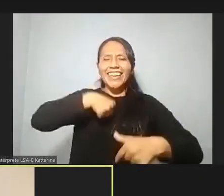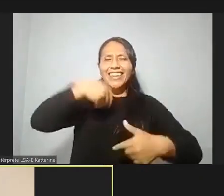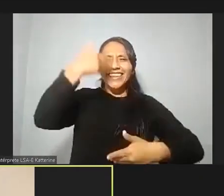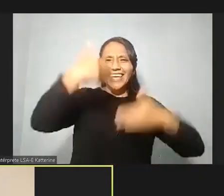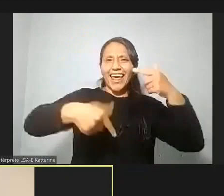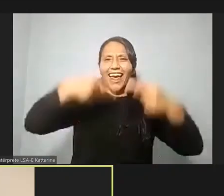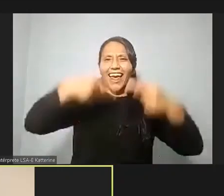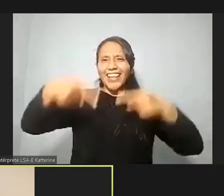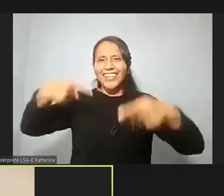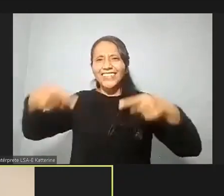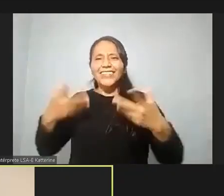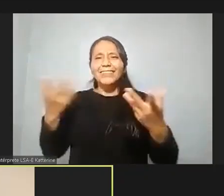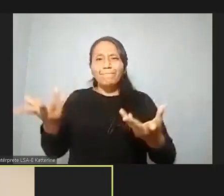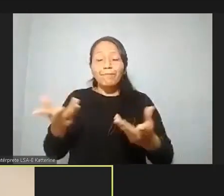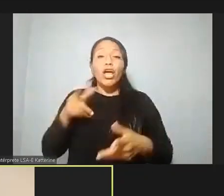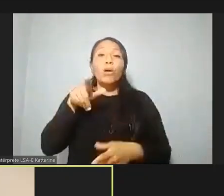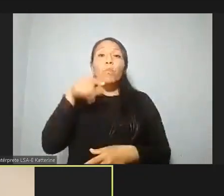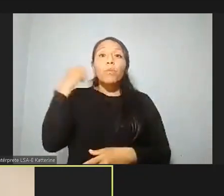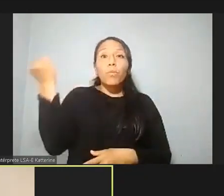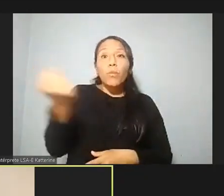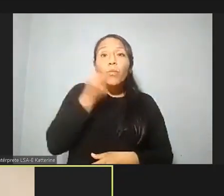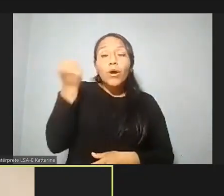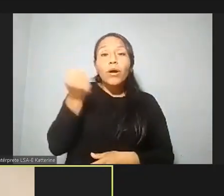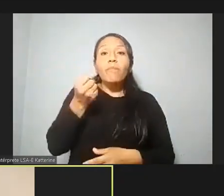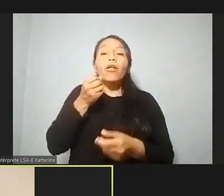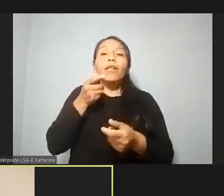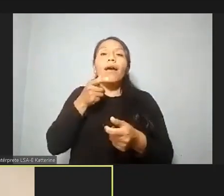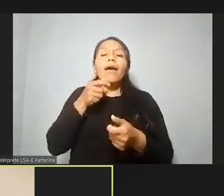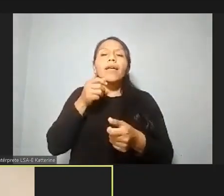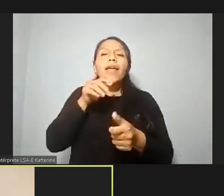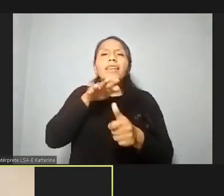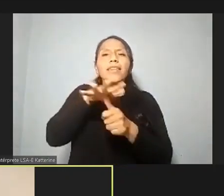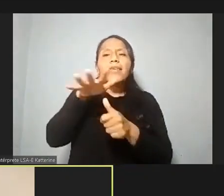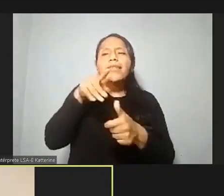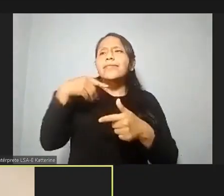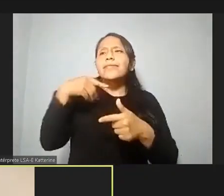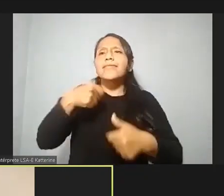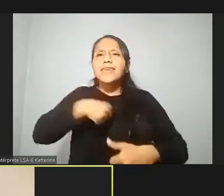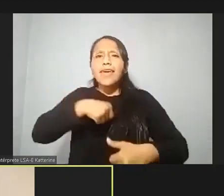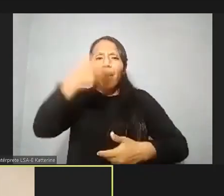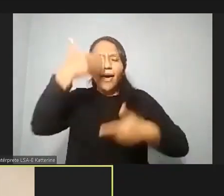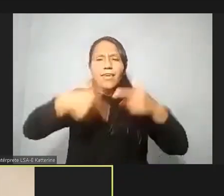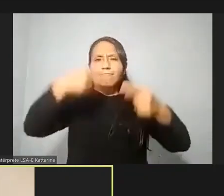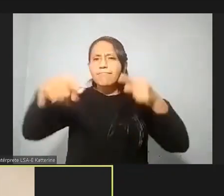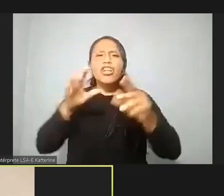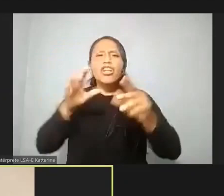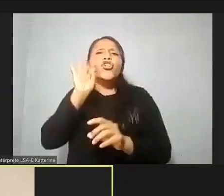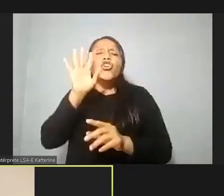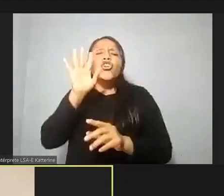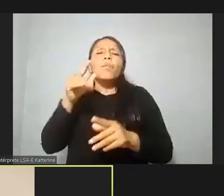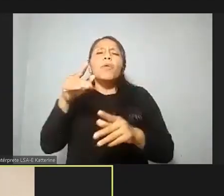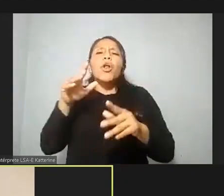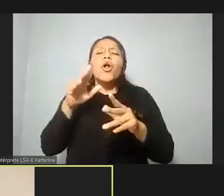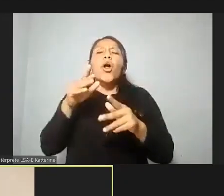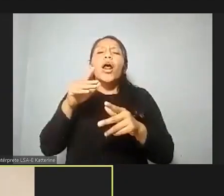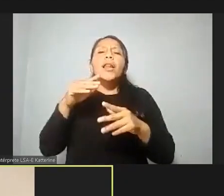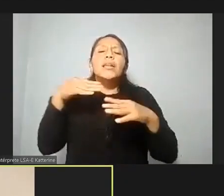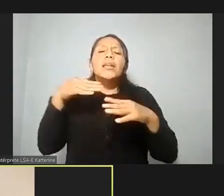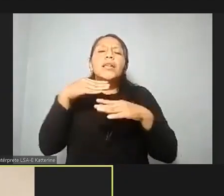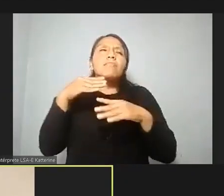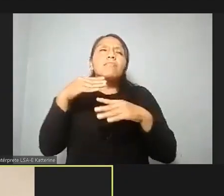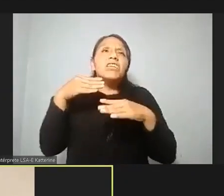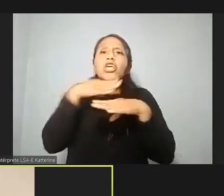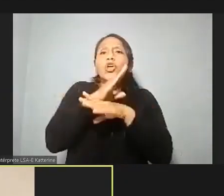fundamental nombrar a todas las identidades y por eso no creemos en usar un lenguaje binario. Además, marcamos el